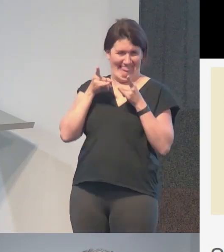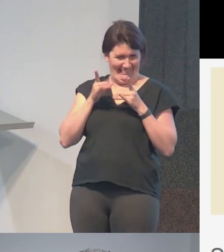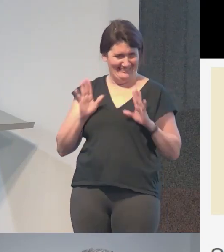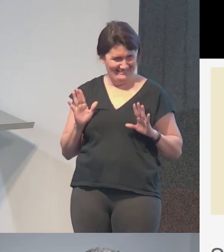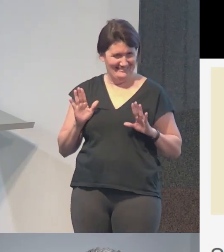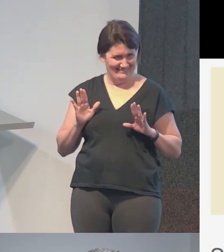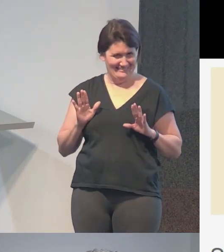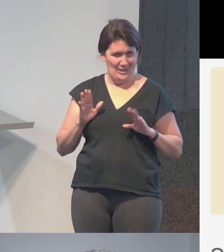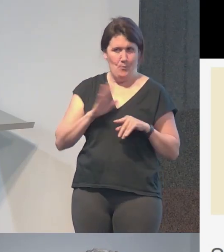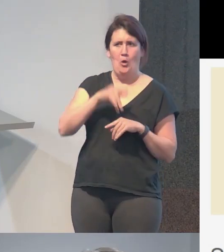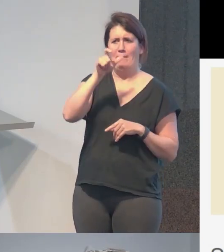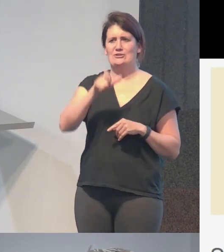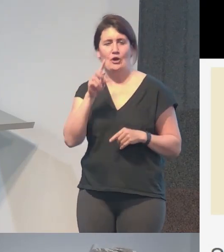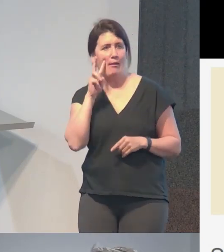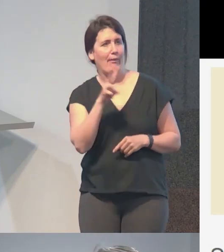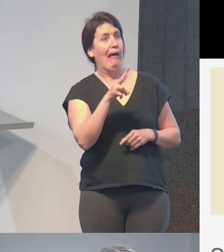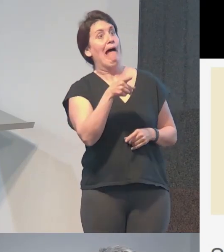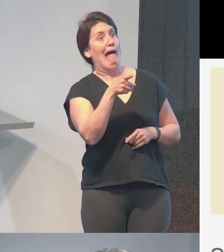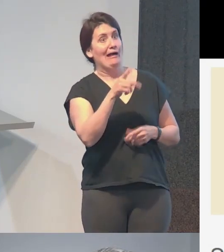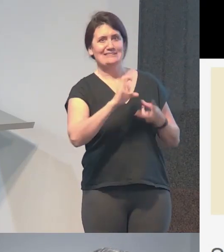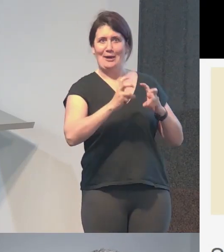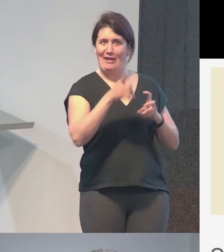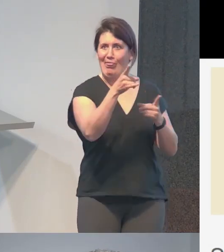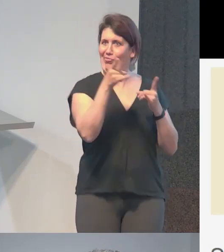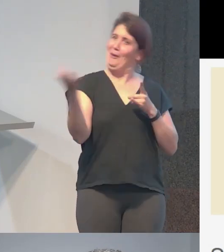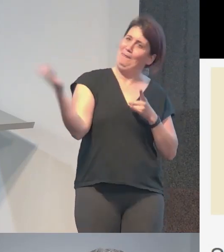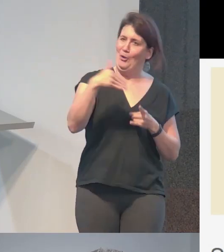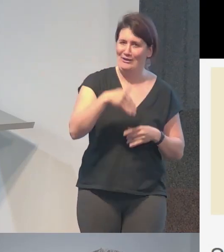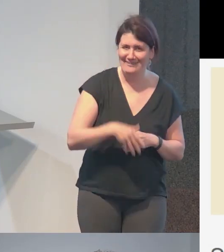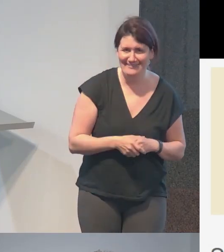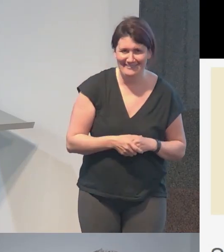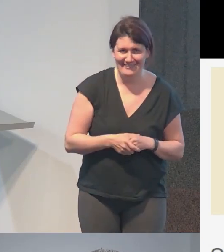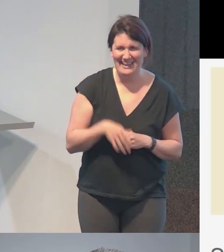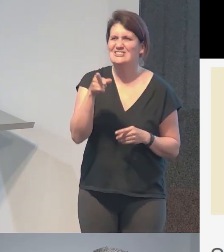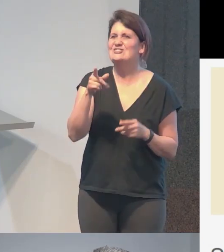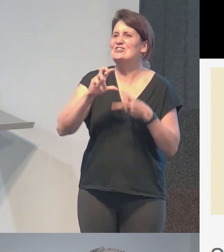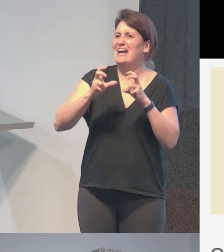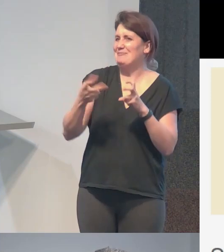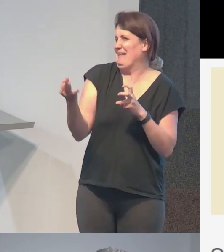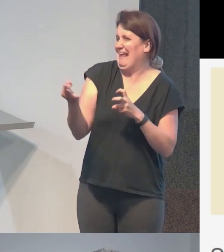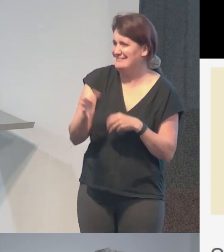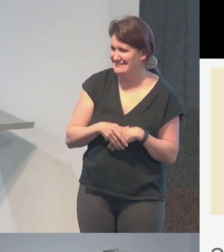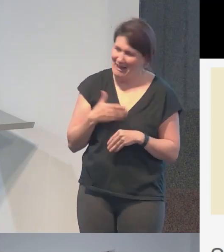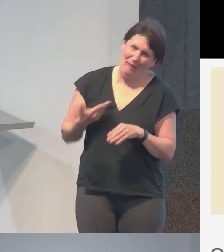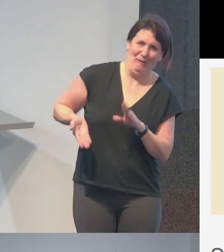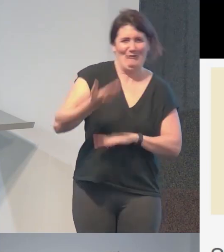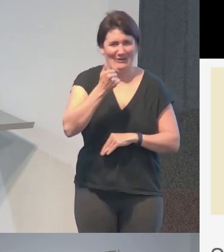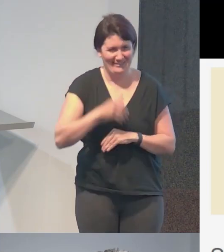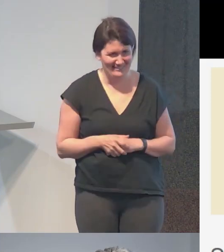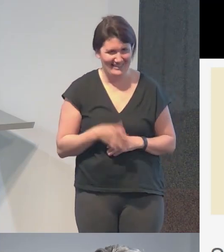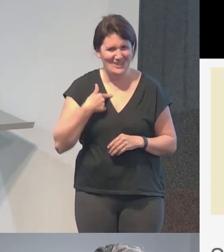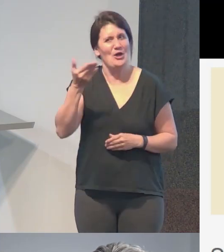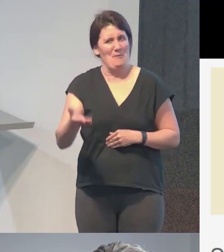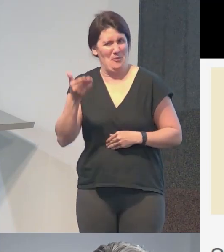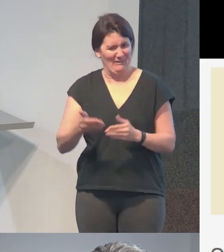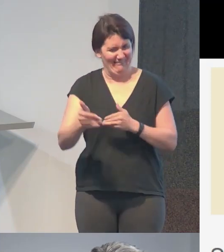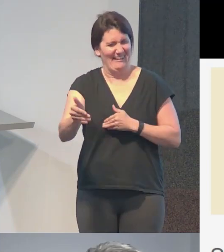que alguien igual viera el programa y dijera, ¿esto de qué va de ChatGTP? Es un tema muy importante hoy en